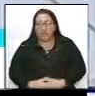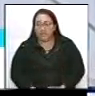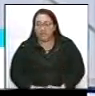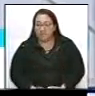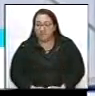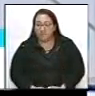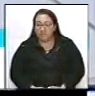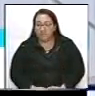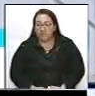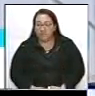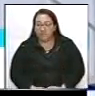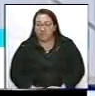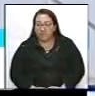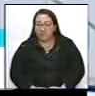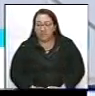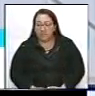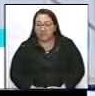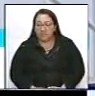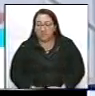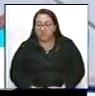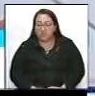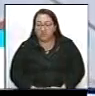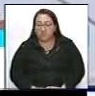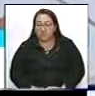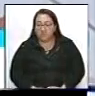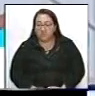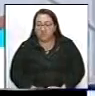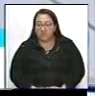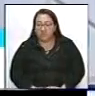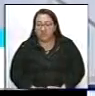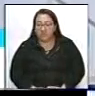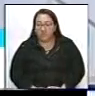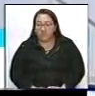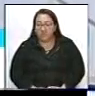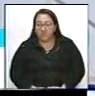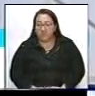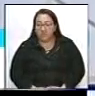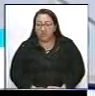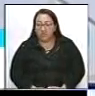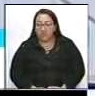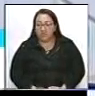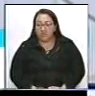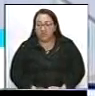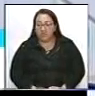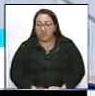expresar su defensa. Entonces, es un informe